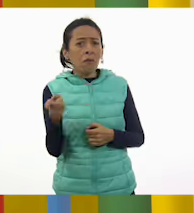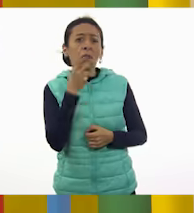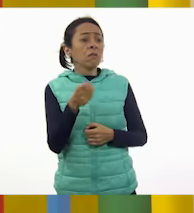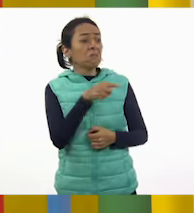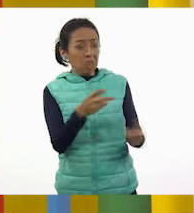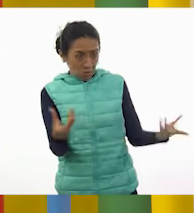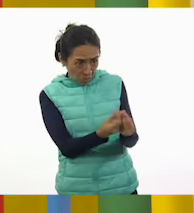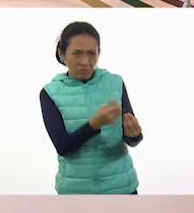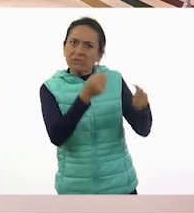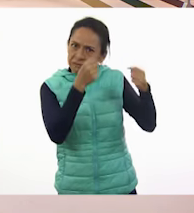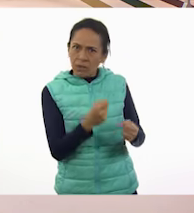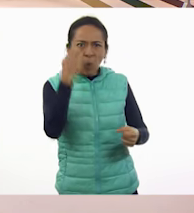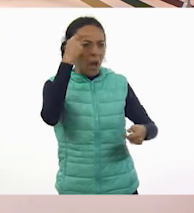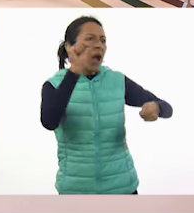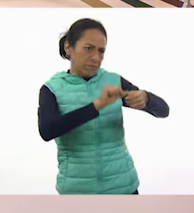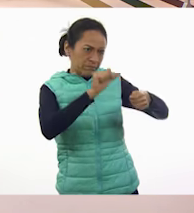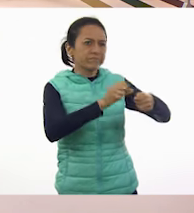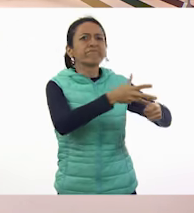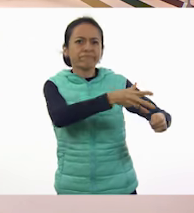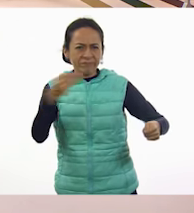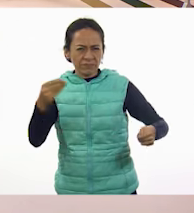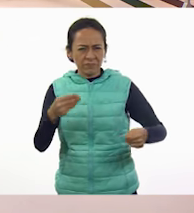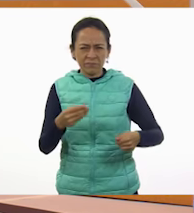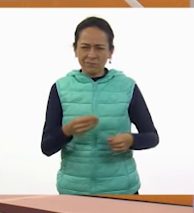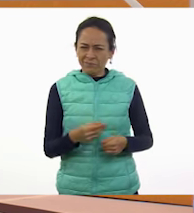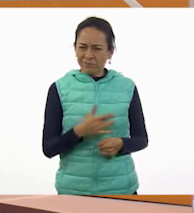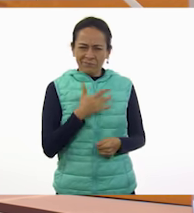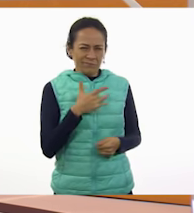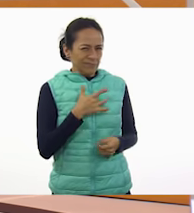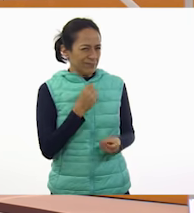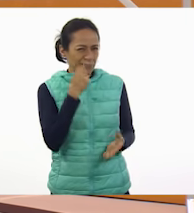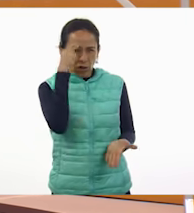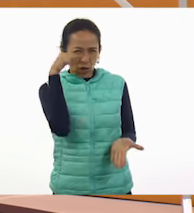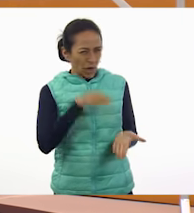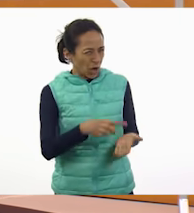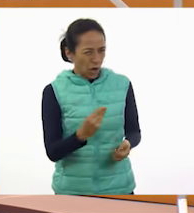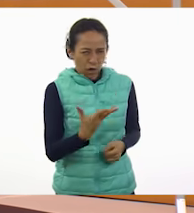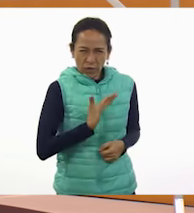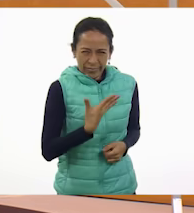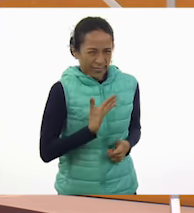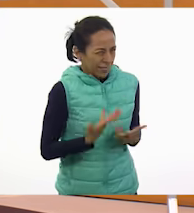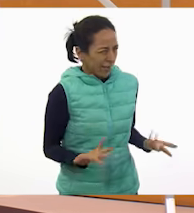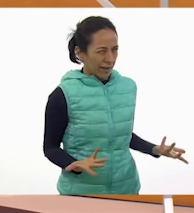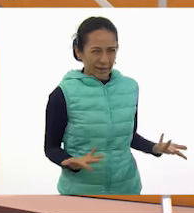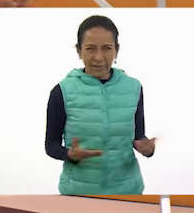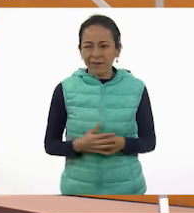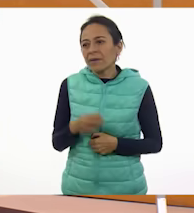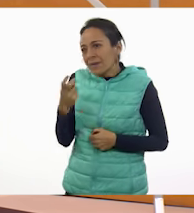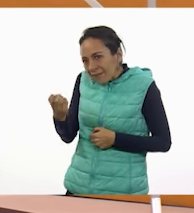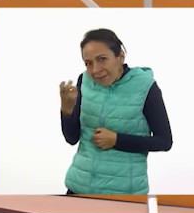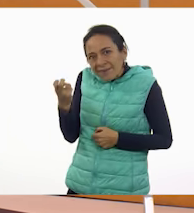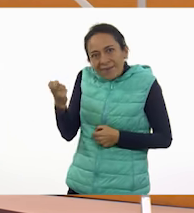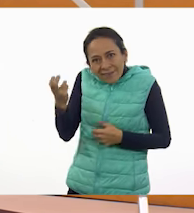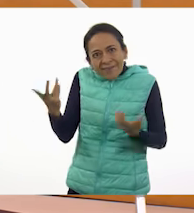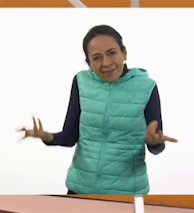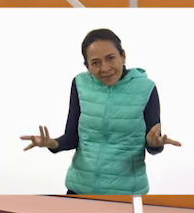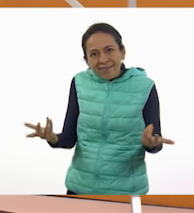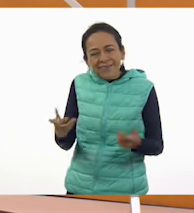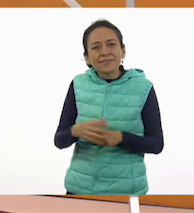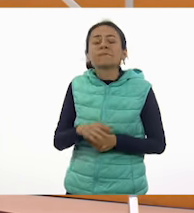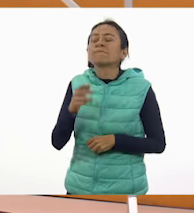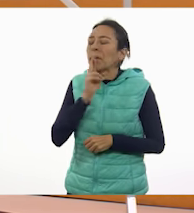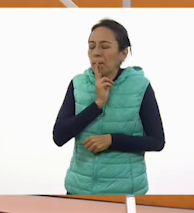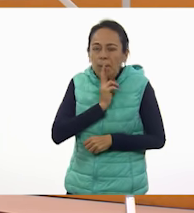ni siquiera tiene piojos, seguramente no los tiene. Así es. Mira, para poder crecer y aprender cosas nuevas, lo mejor que podemos hacer